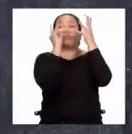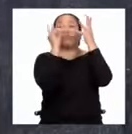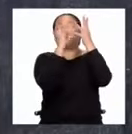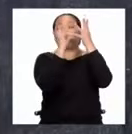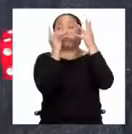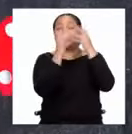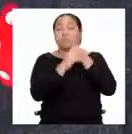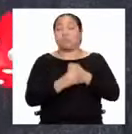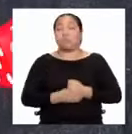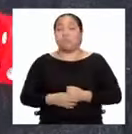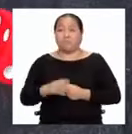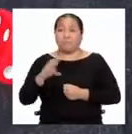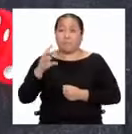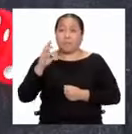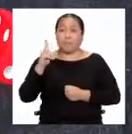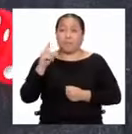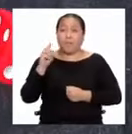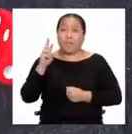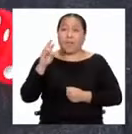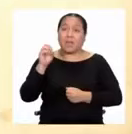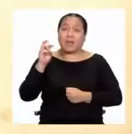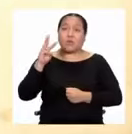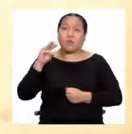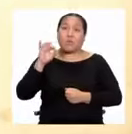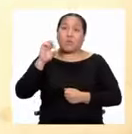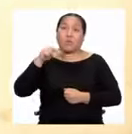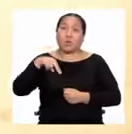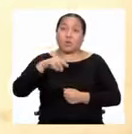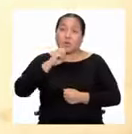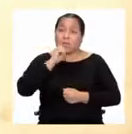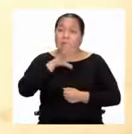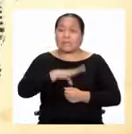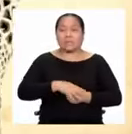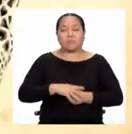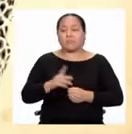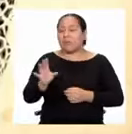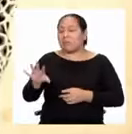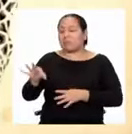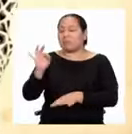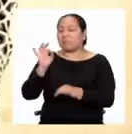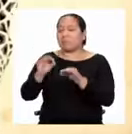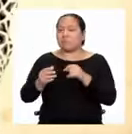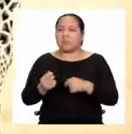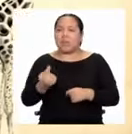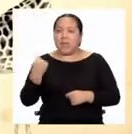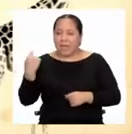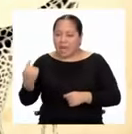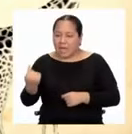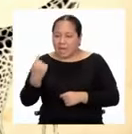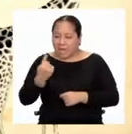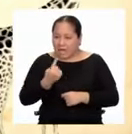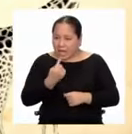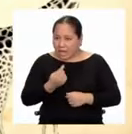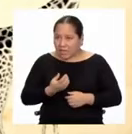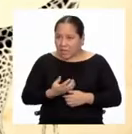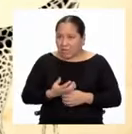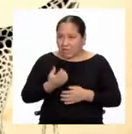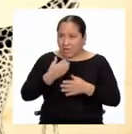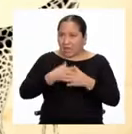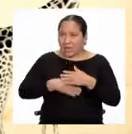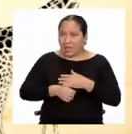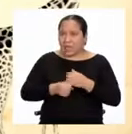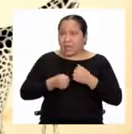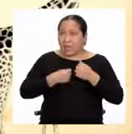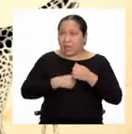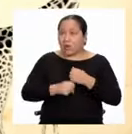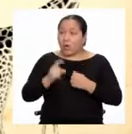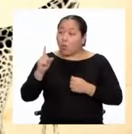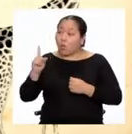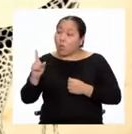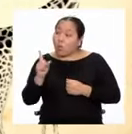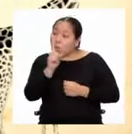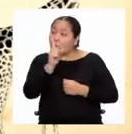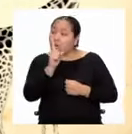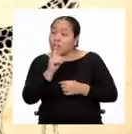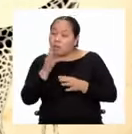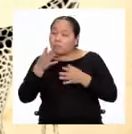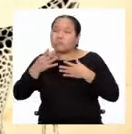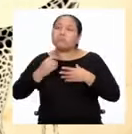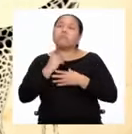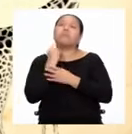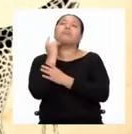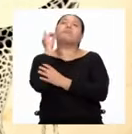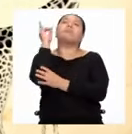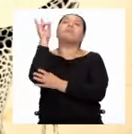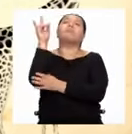Darwin postularía que fue el azar. En cada generación, algunas jirafas tendrían el cuello más largo, lo que les daría